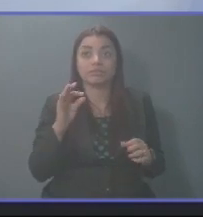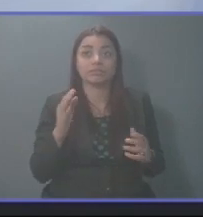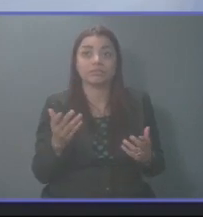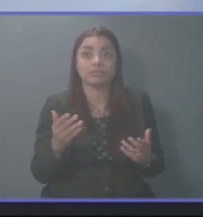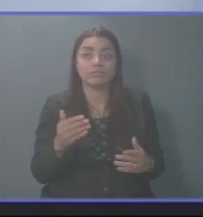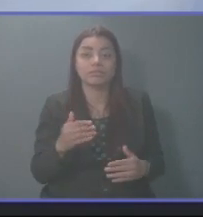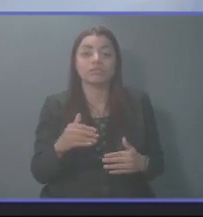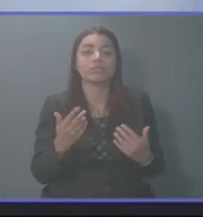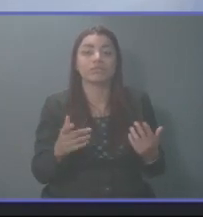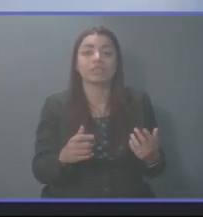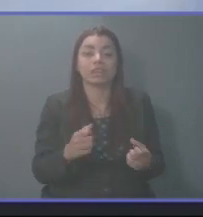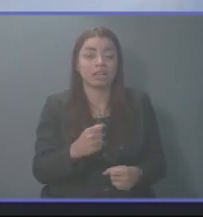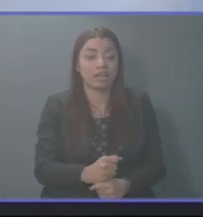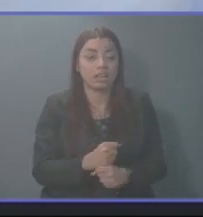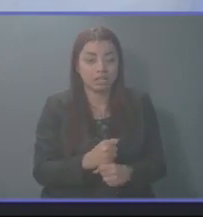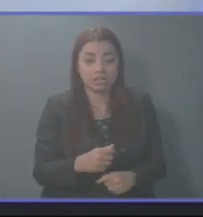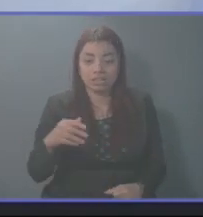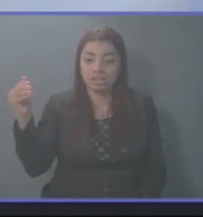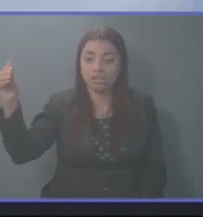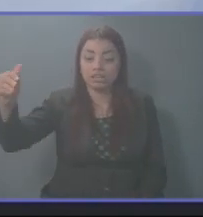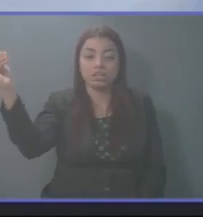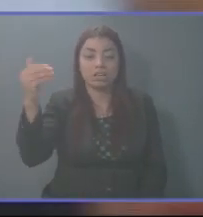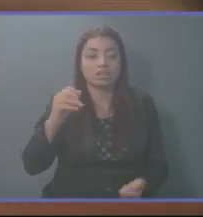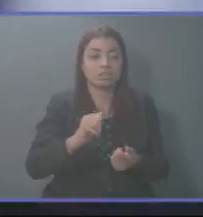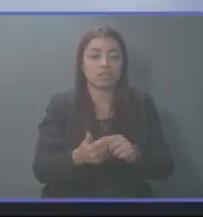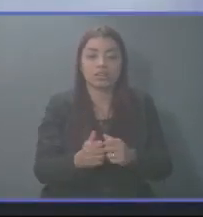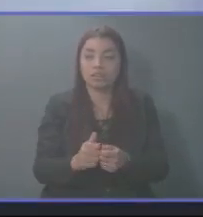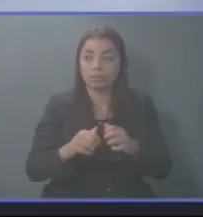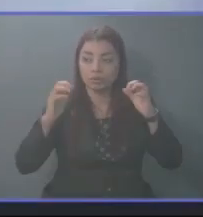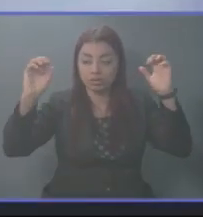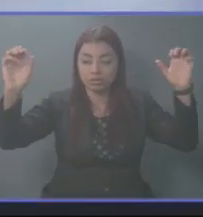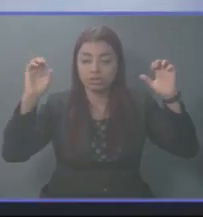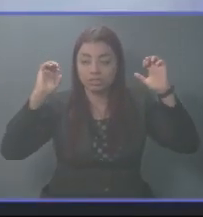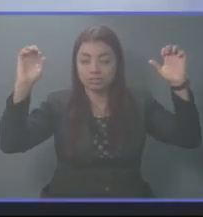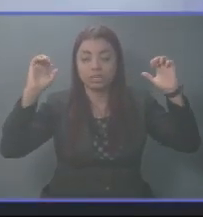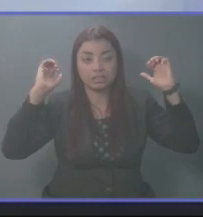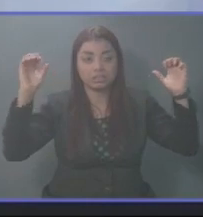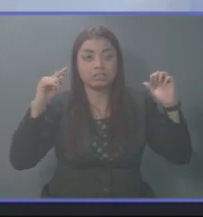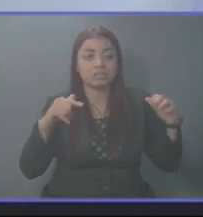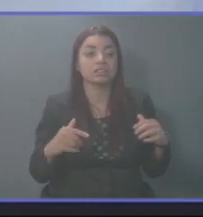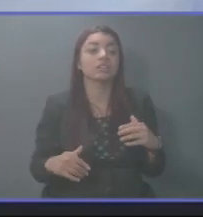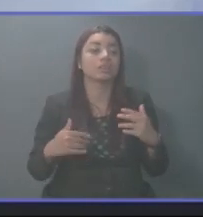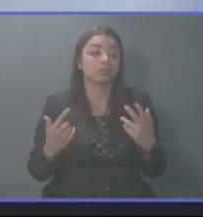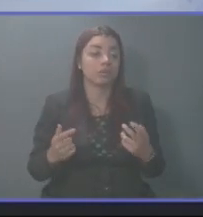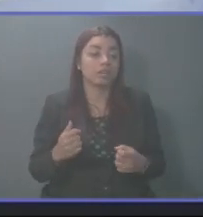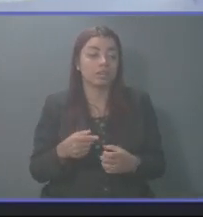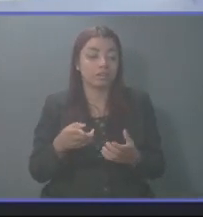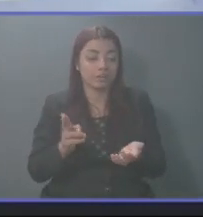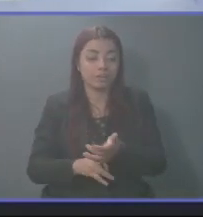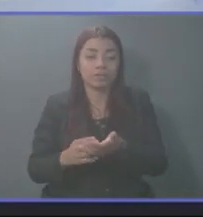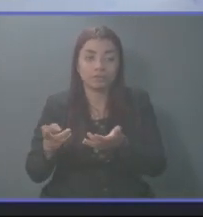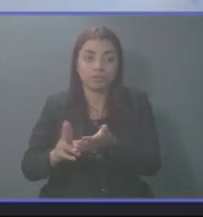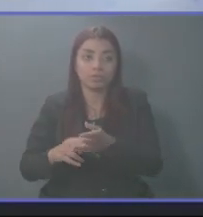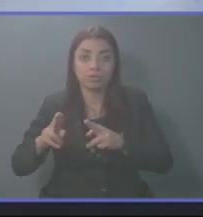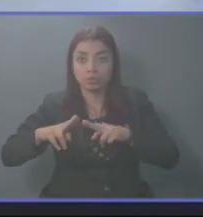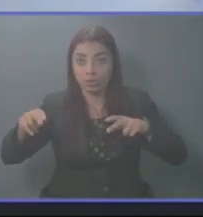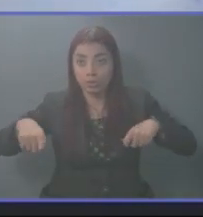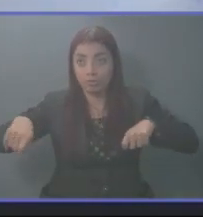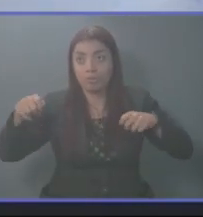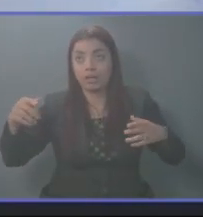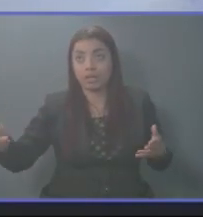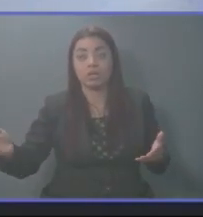paréntesis. Garantizar la educación de los deportistas de alta competencia a través de la suscripción de convenios con los